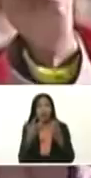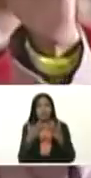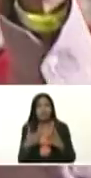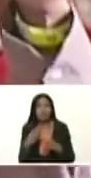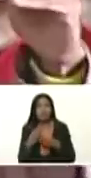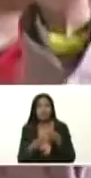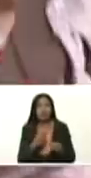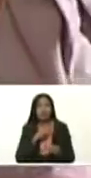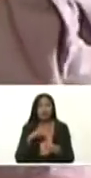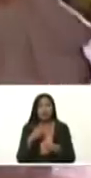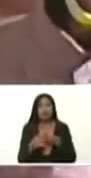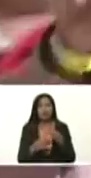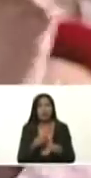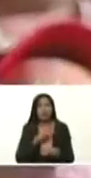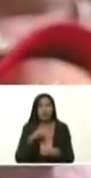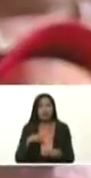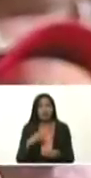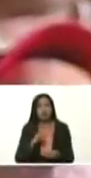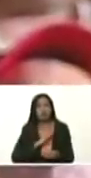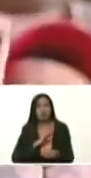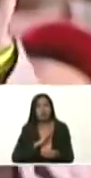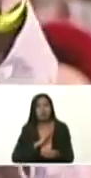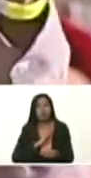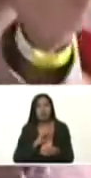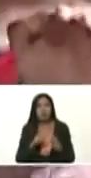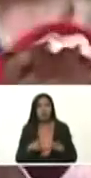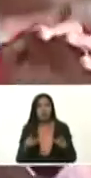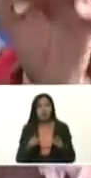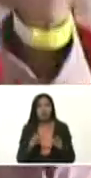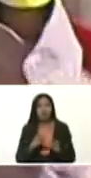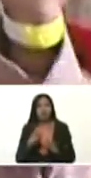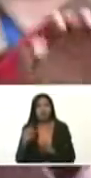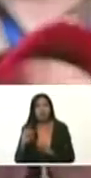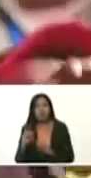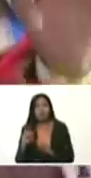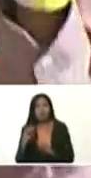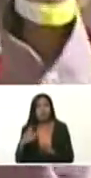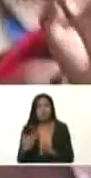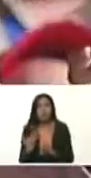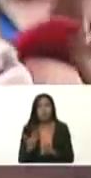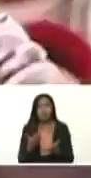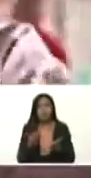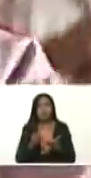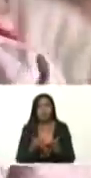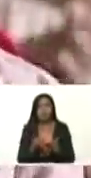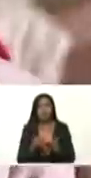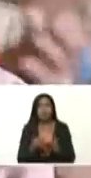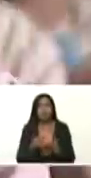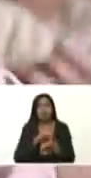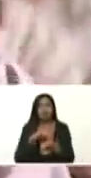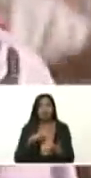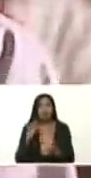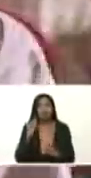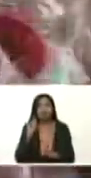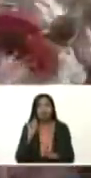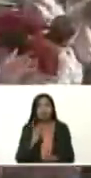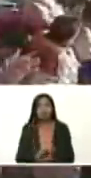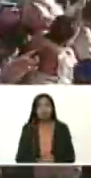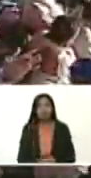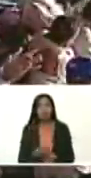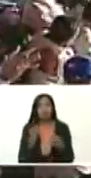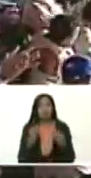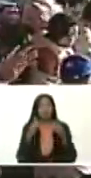para nosotros fabricar nuestros propios refractarios y que usted nos suministre la materia prima. Muy